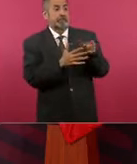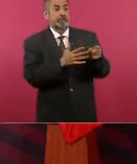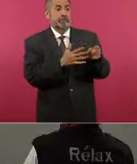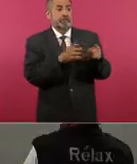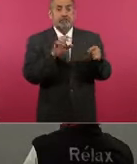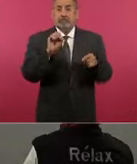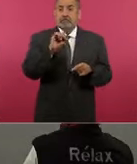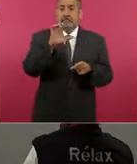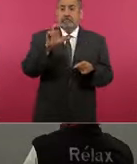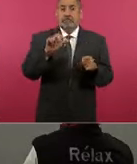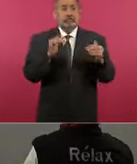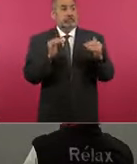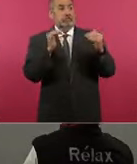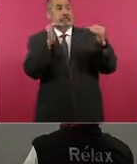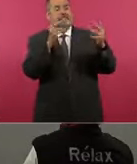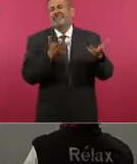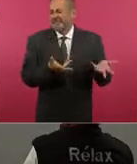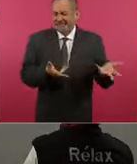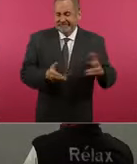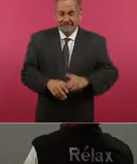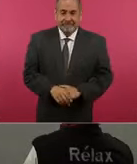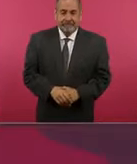Suprema Corte.